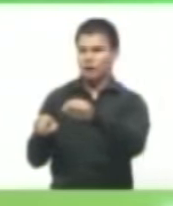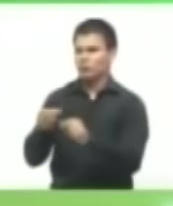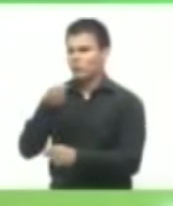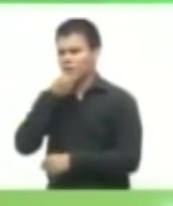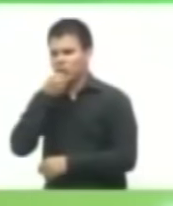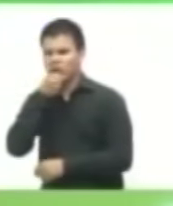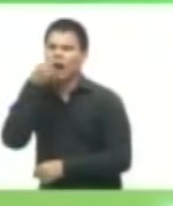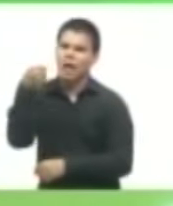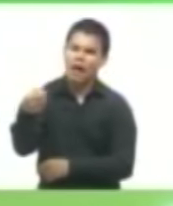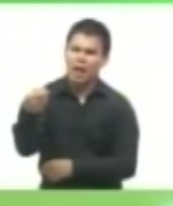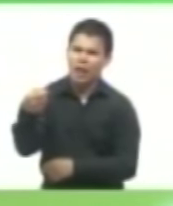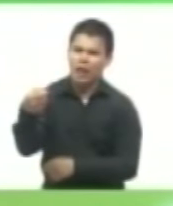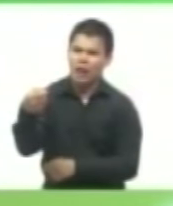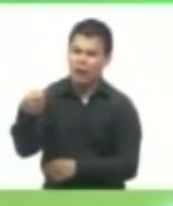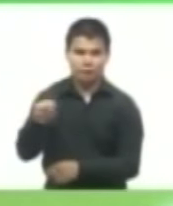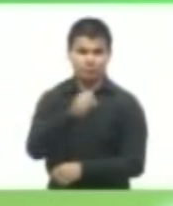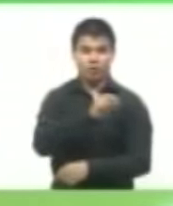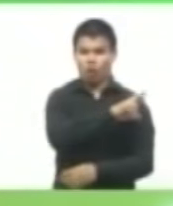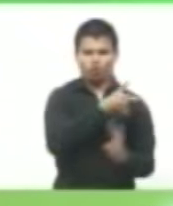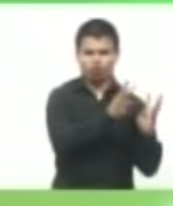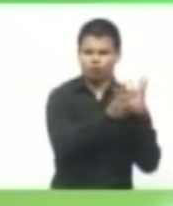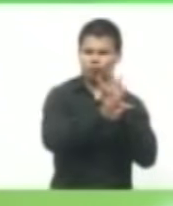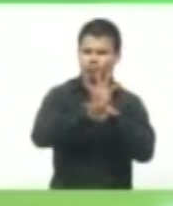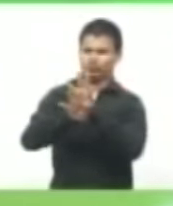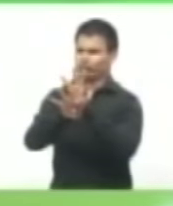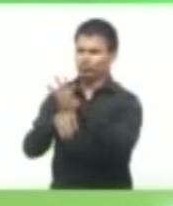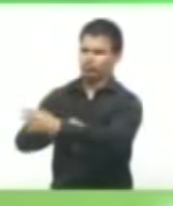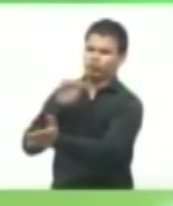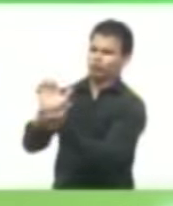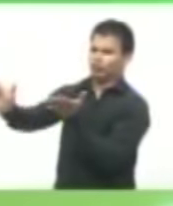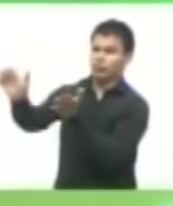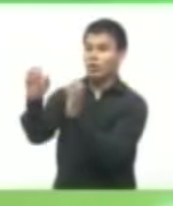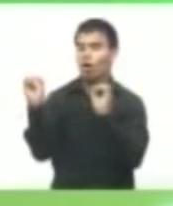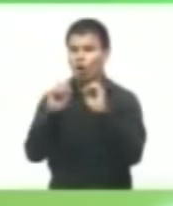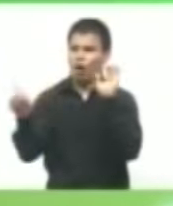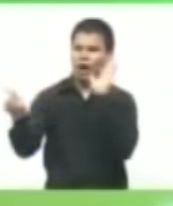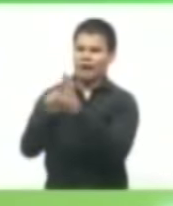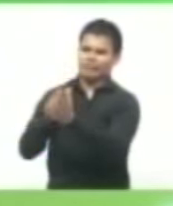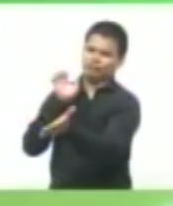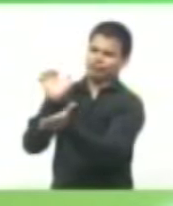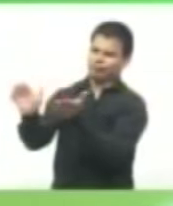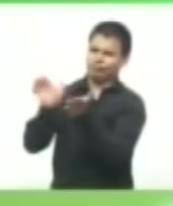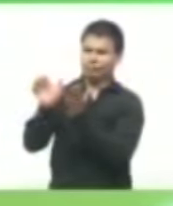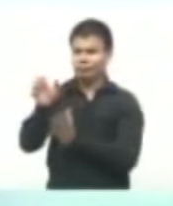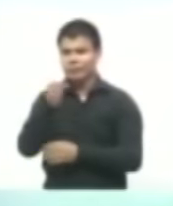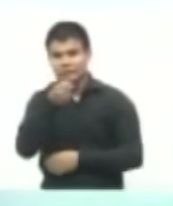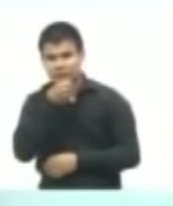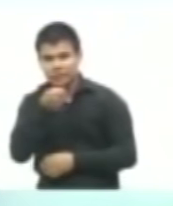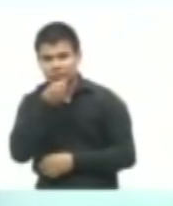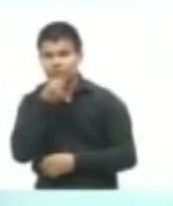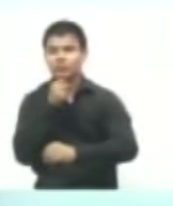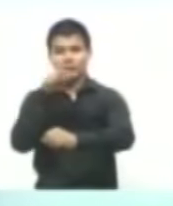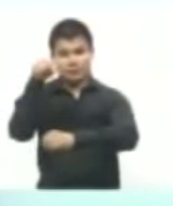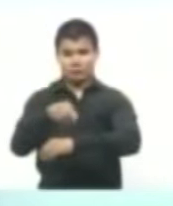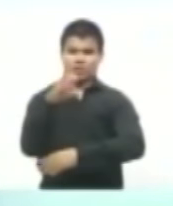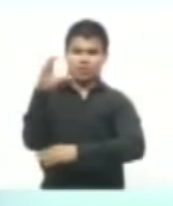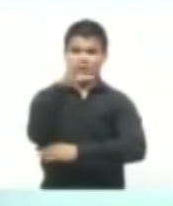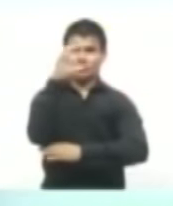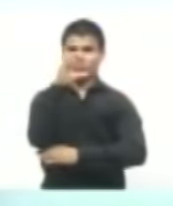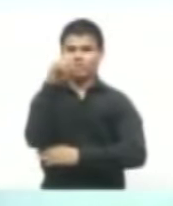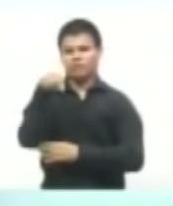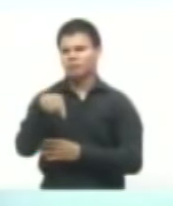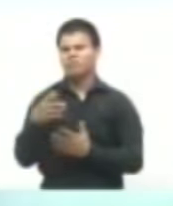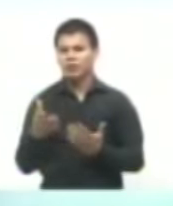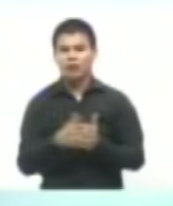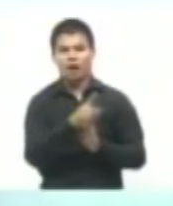el libre ejercicio de la profesión. En Colombia, en el 2016, se presentaron 8 amenazas a periodistas, de las cuales 4 se